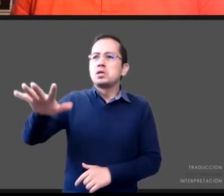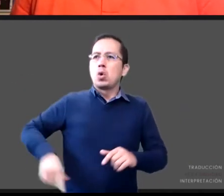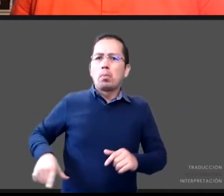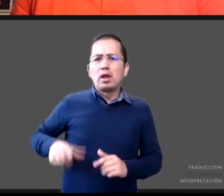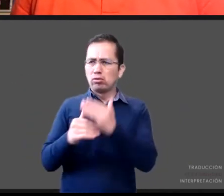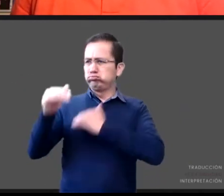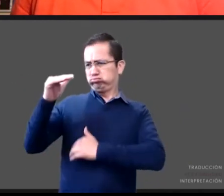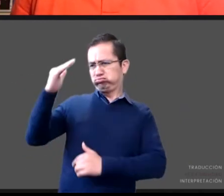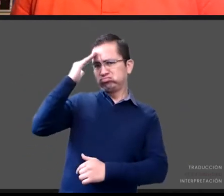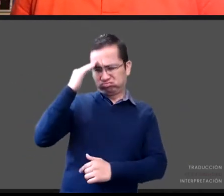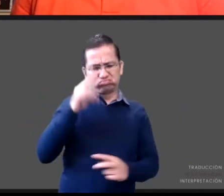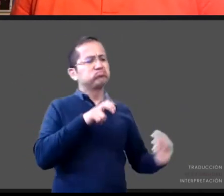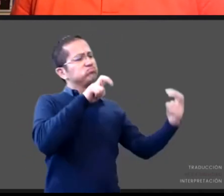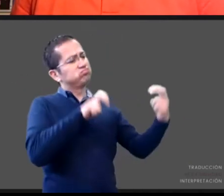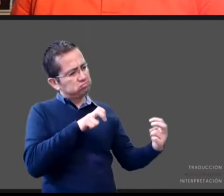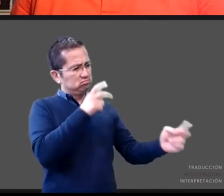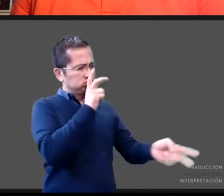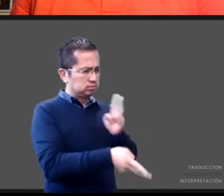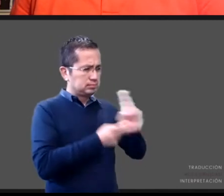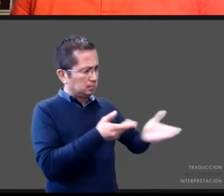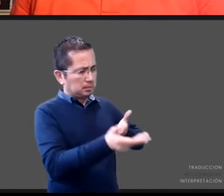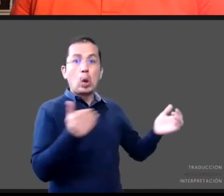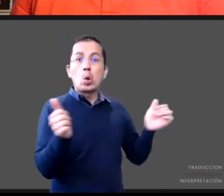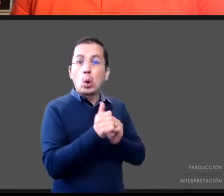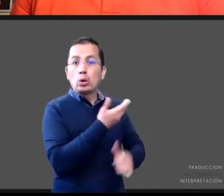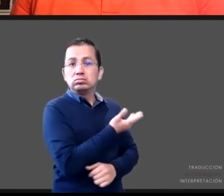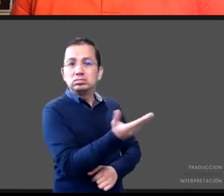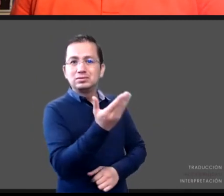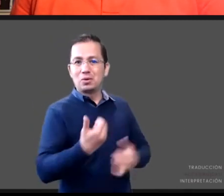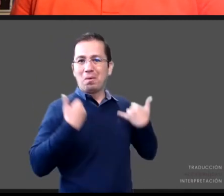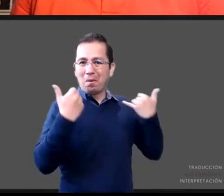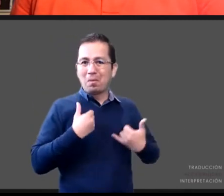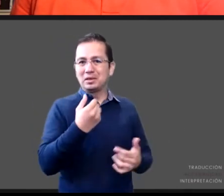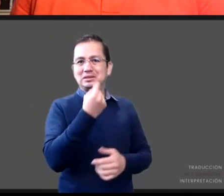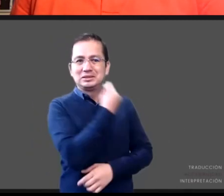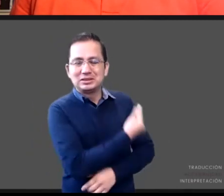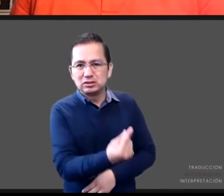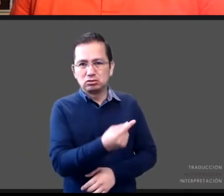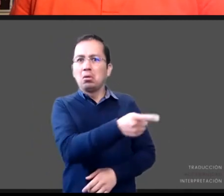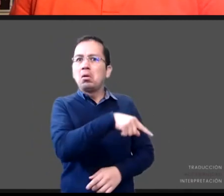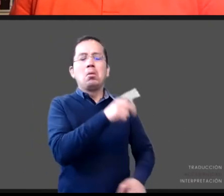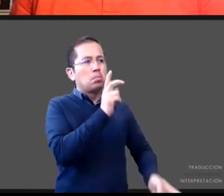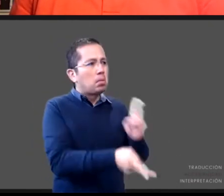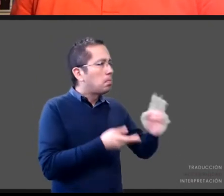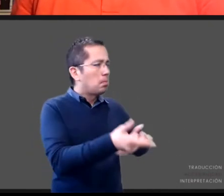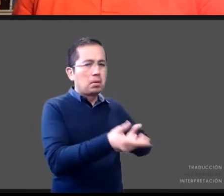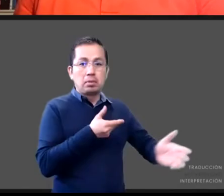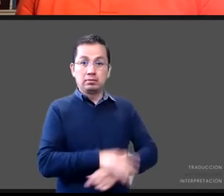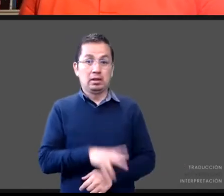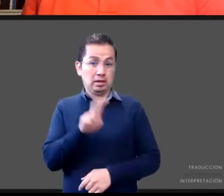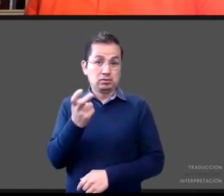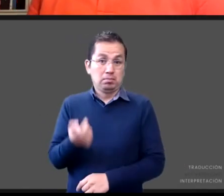y miles de chicos y chicas que participaron en los conversatorios. Vamos a el video